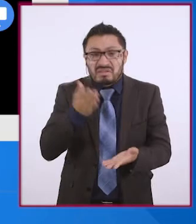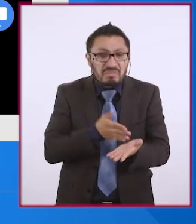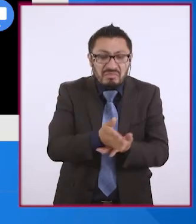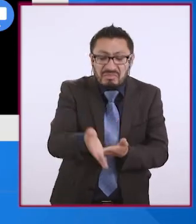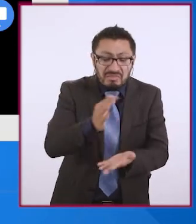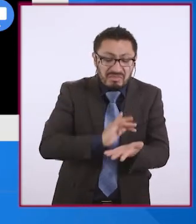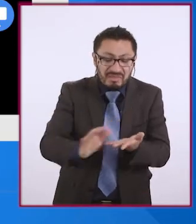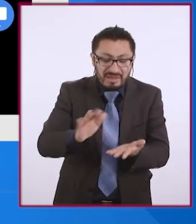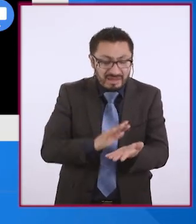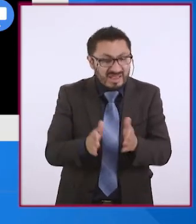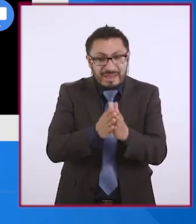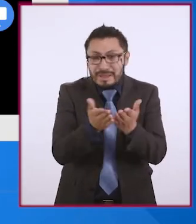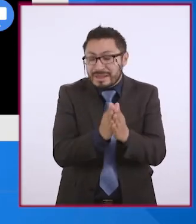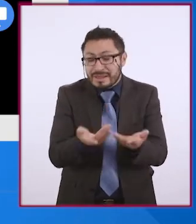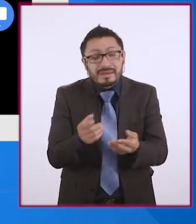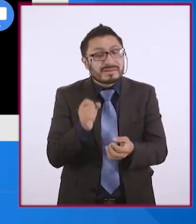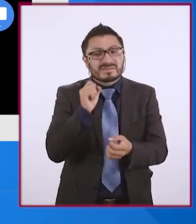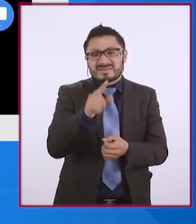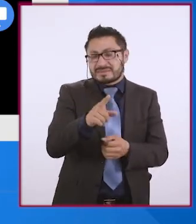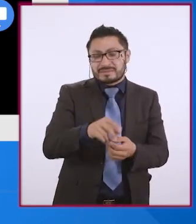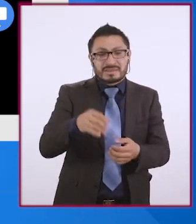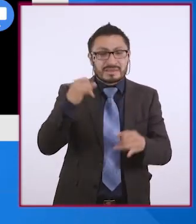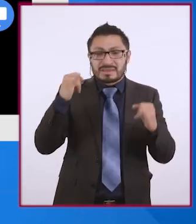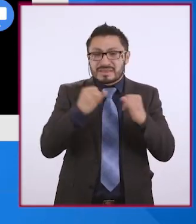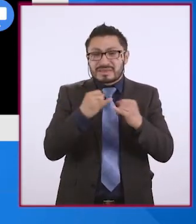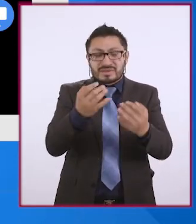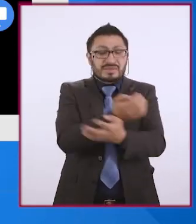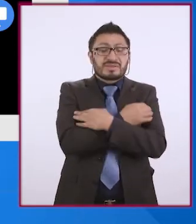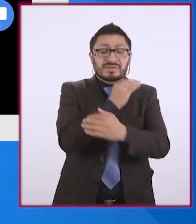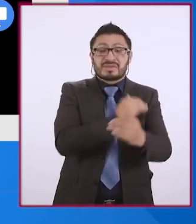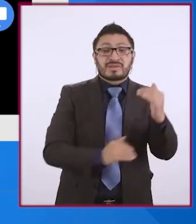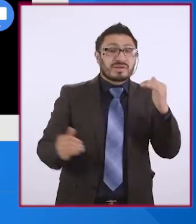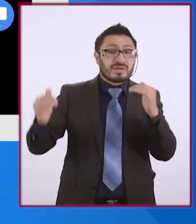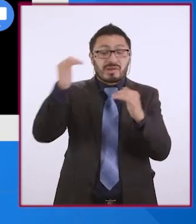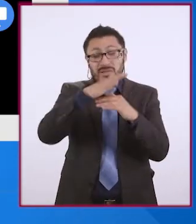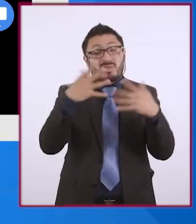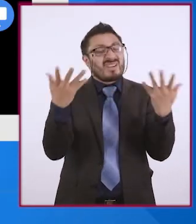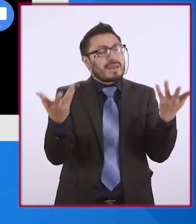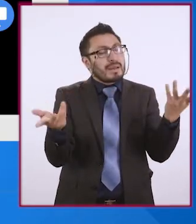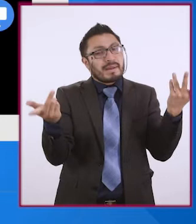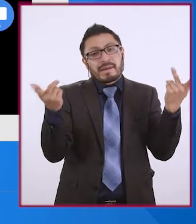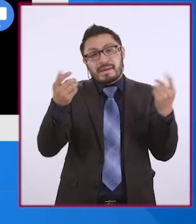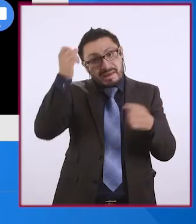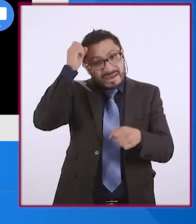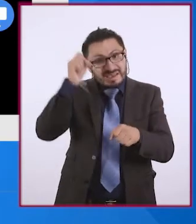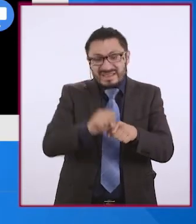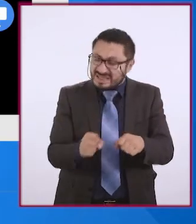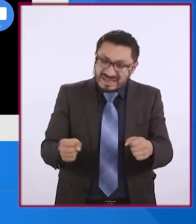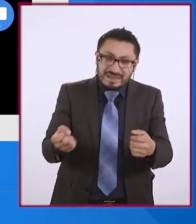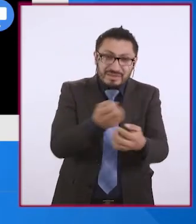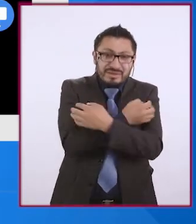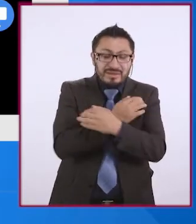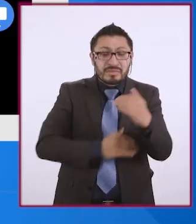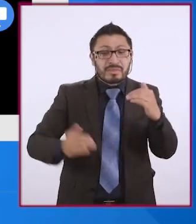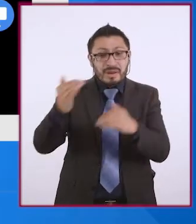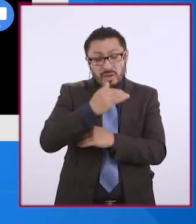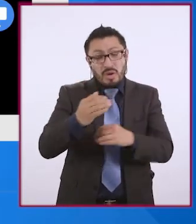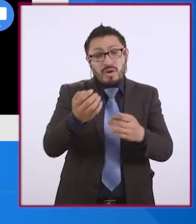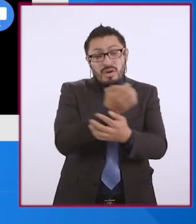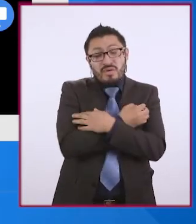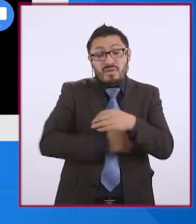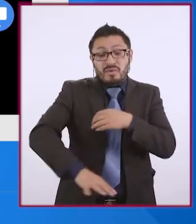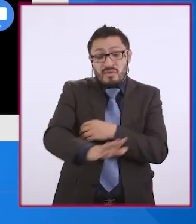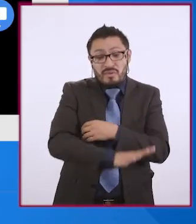las instituciones como la Secretaría de Educación Superior y la Subsecretaría de Educación Superior, la Subsecretaría de Educación Básica,